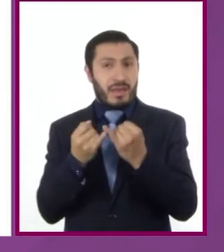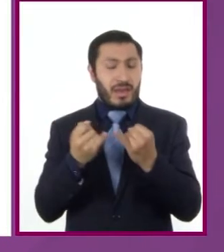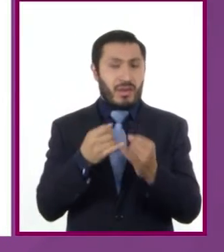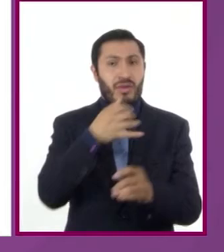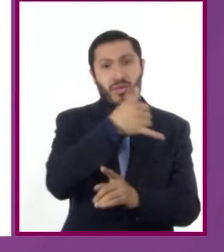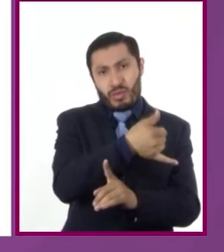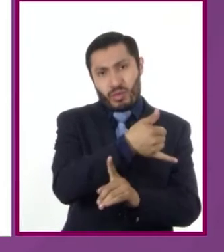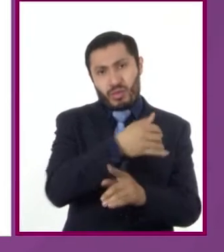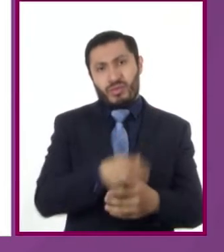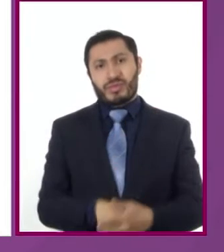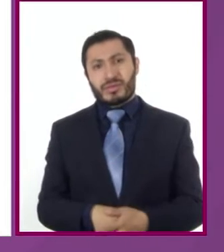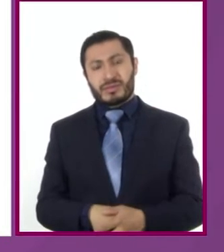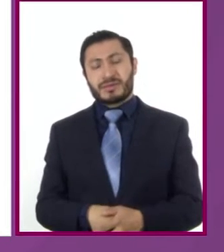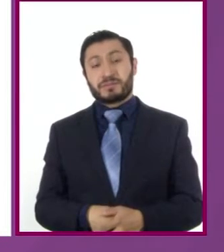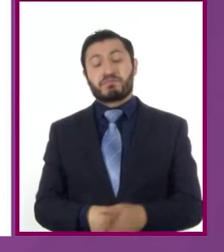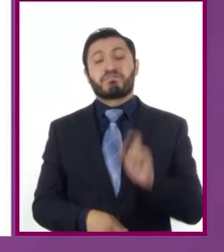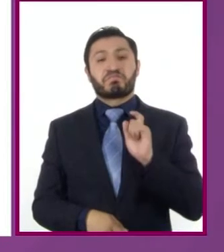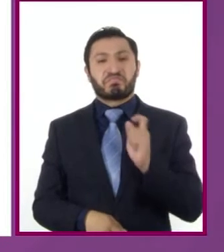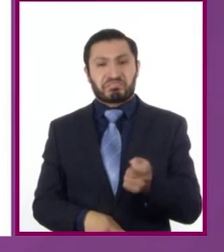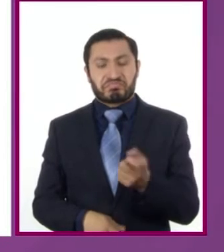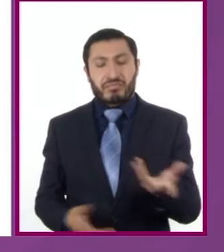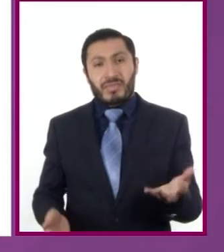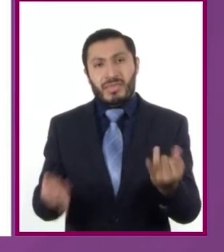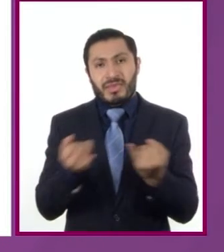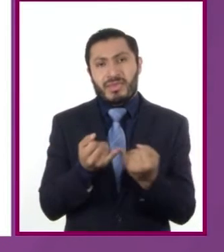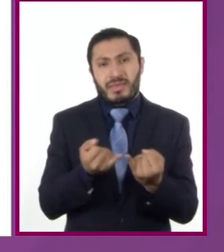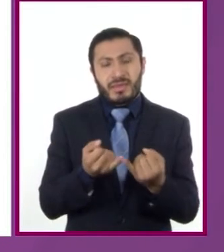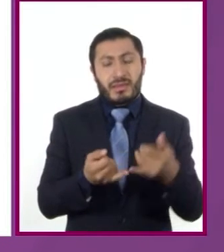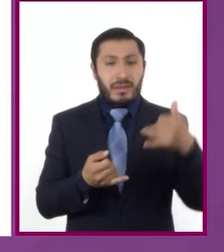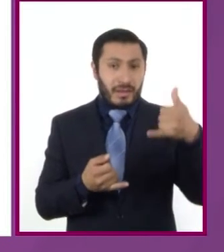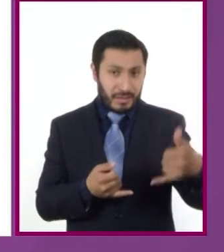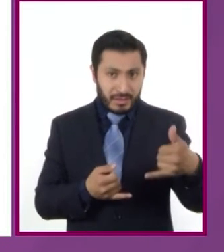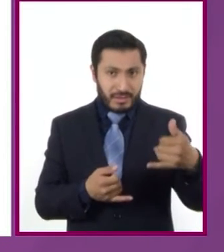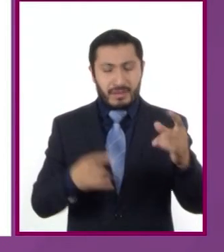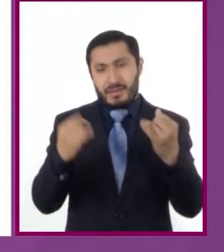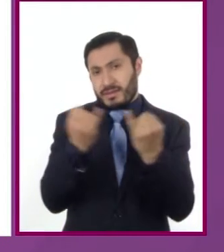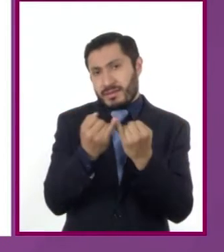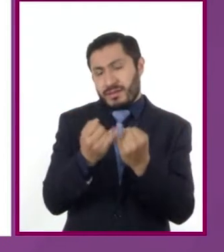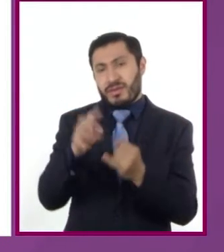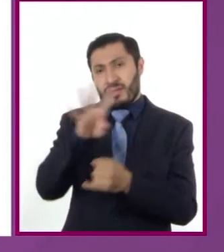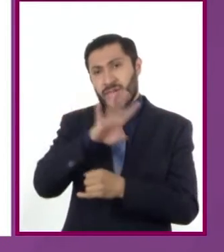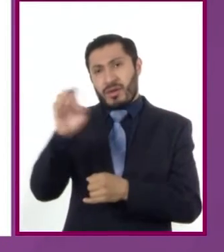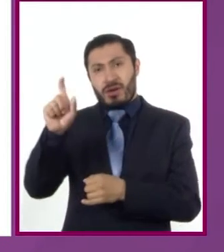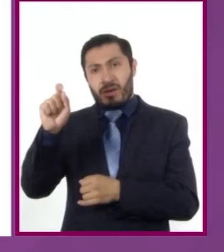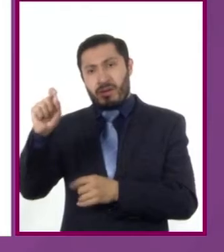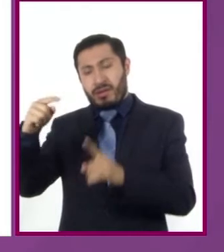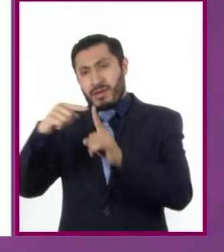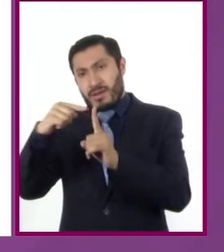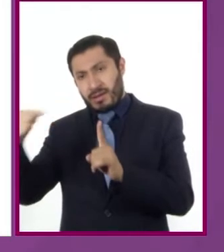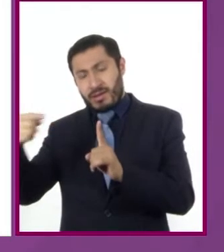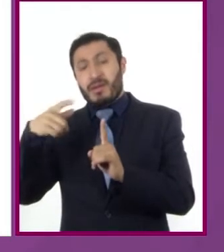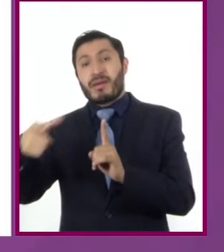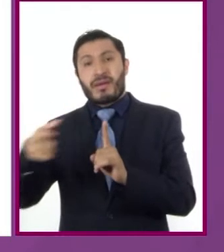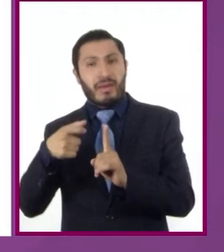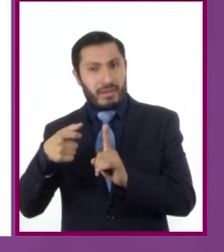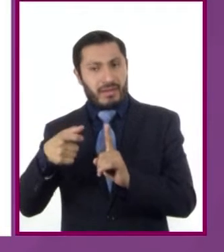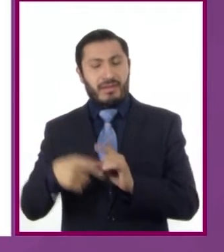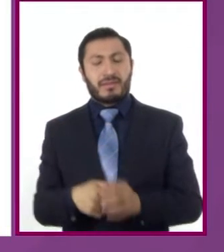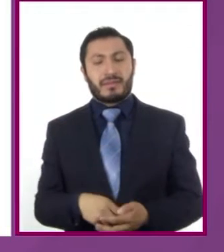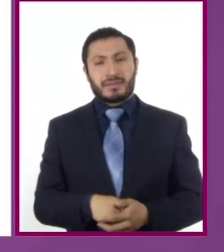con Y. Esta igualdad es equivalente a Y igual a 420 entre X.